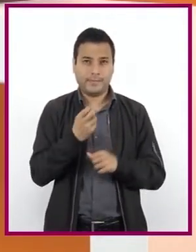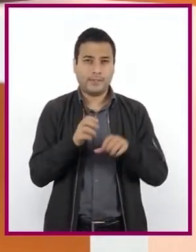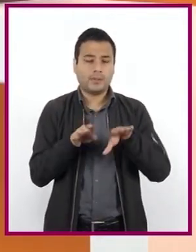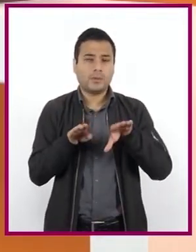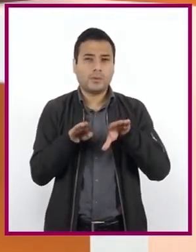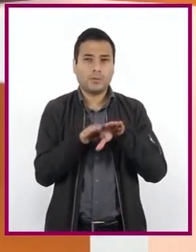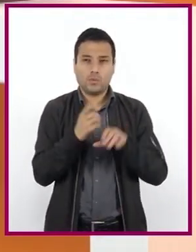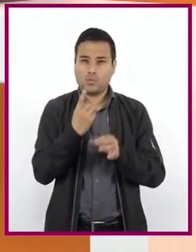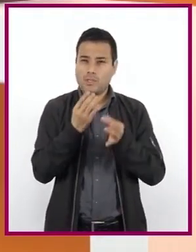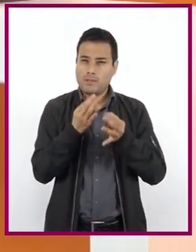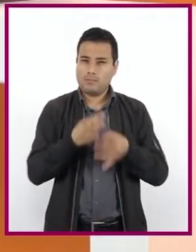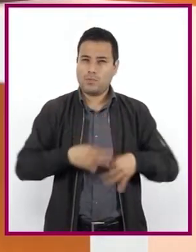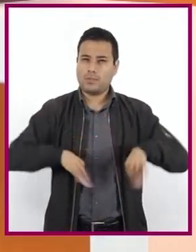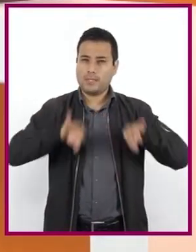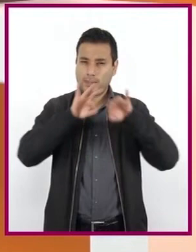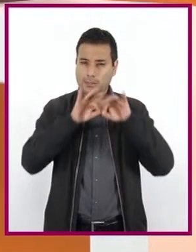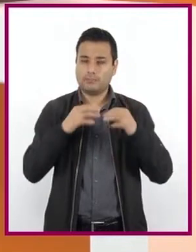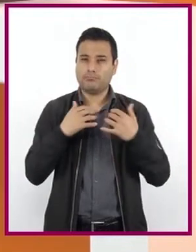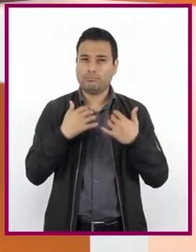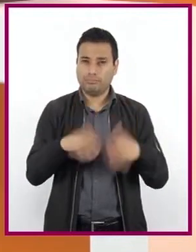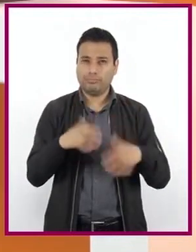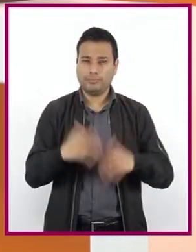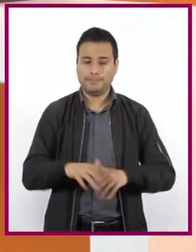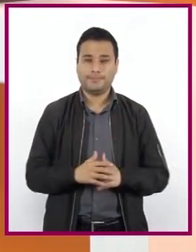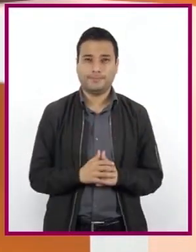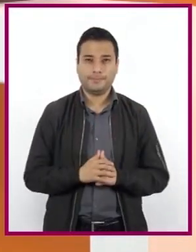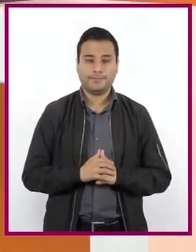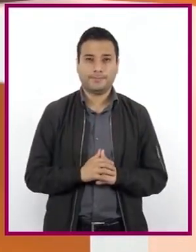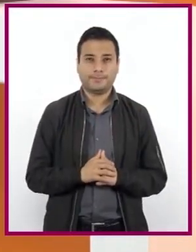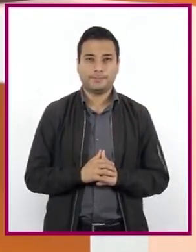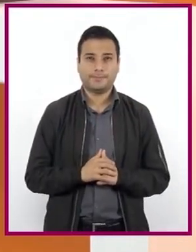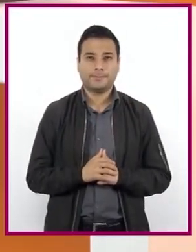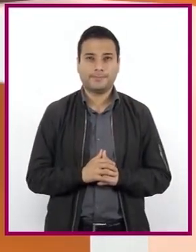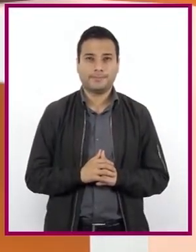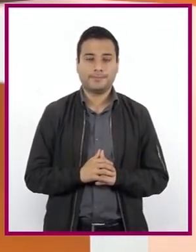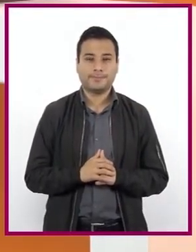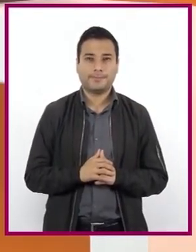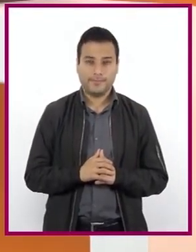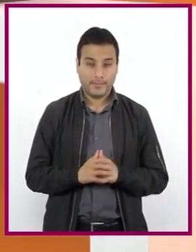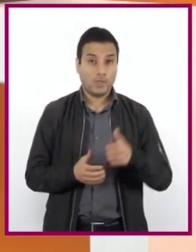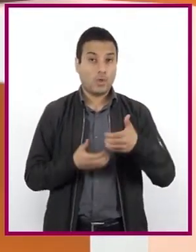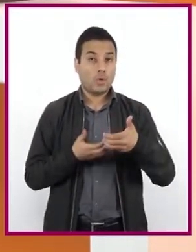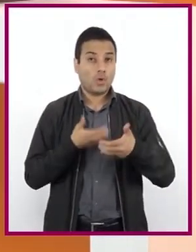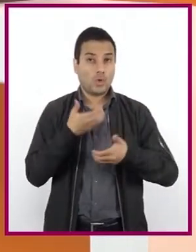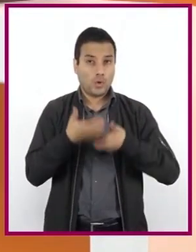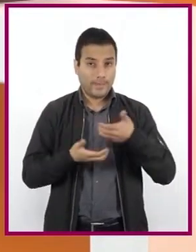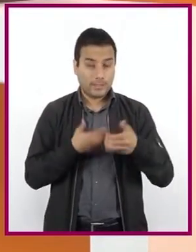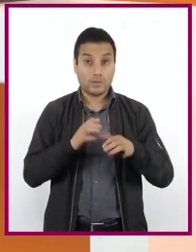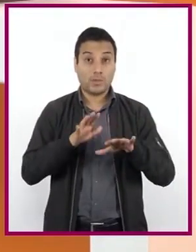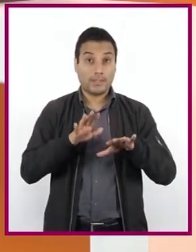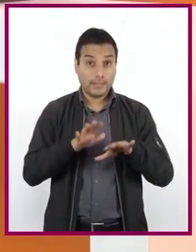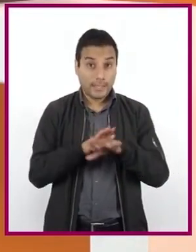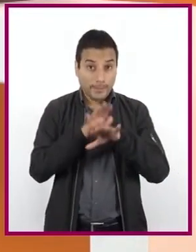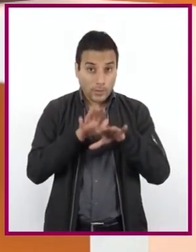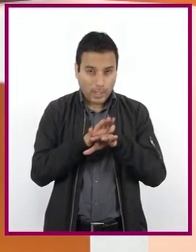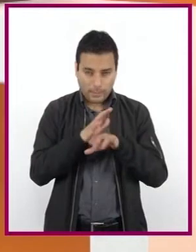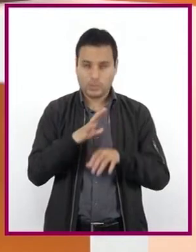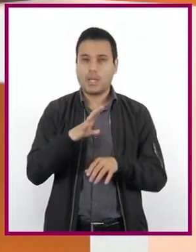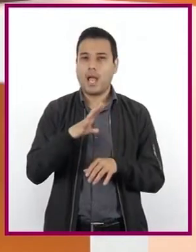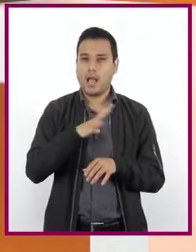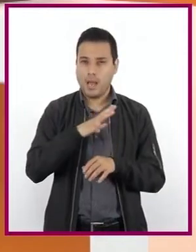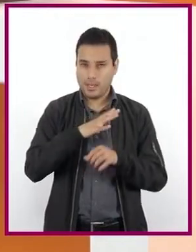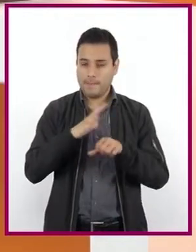del desembarco anual de la flota. Pero los cambios en el comercio fueron más profundos